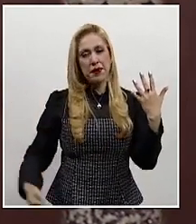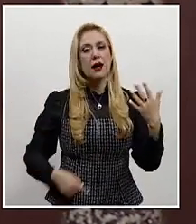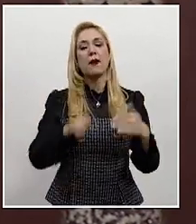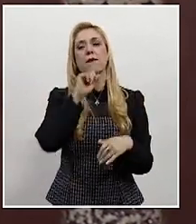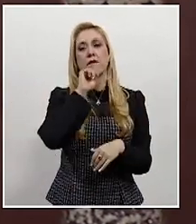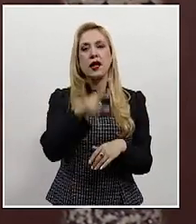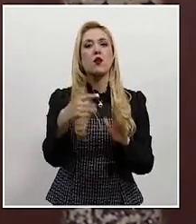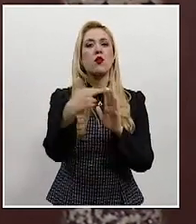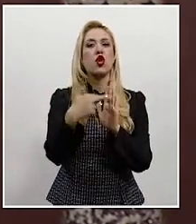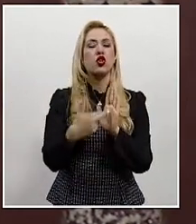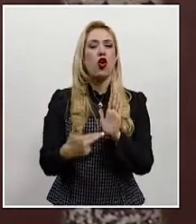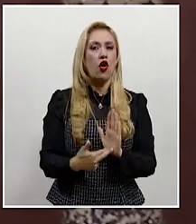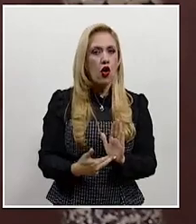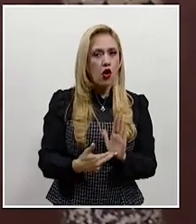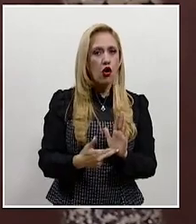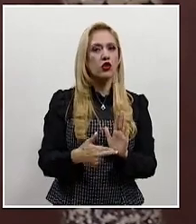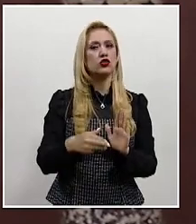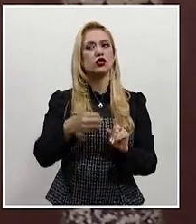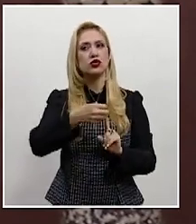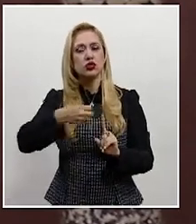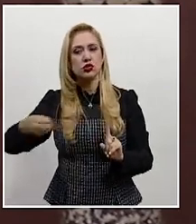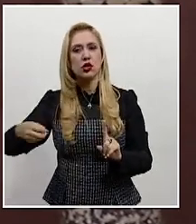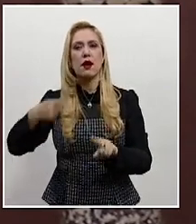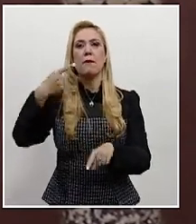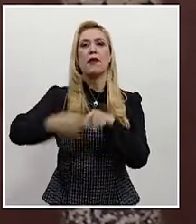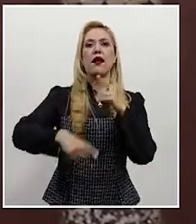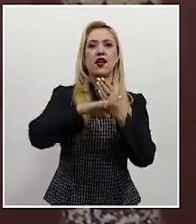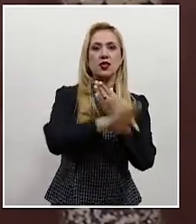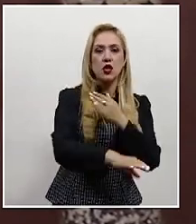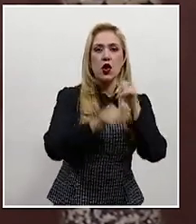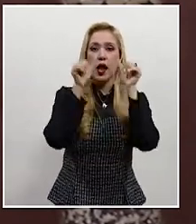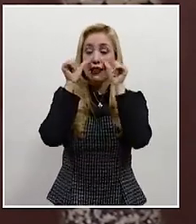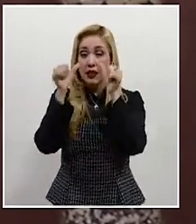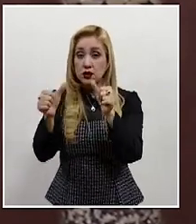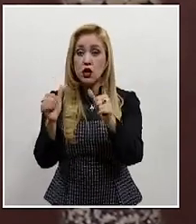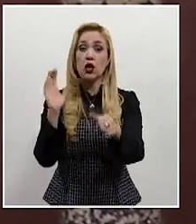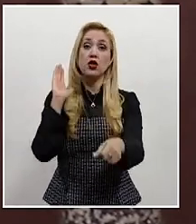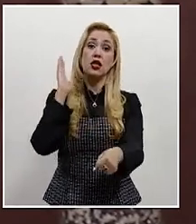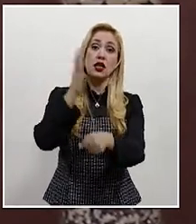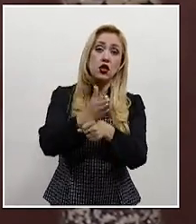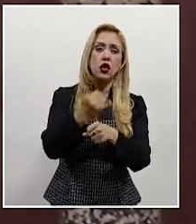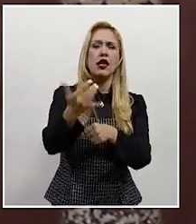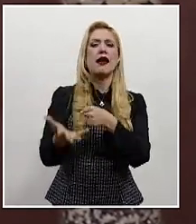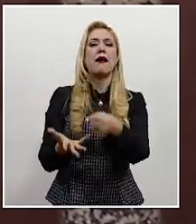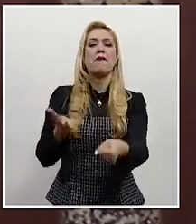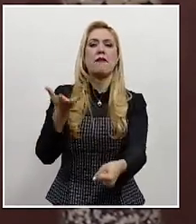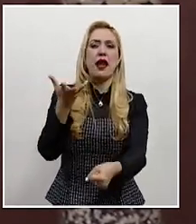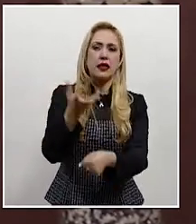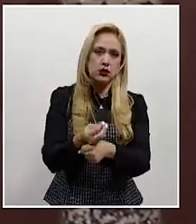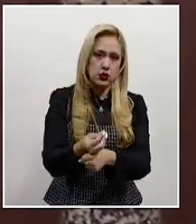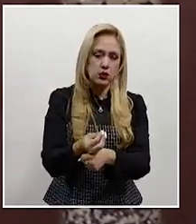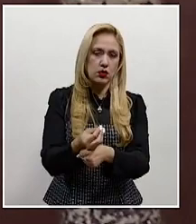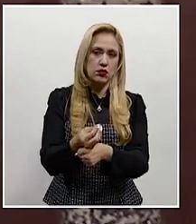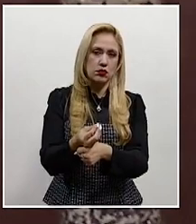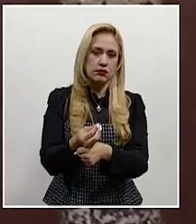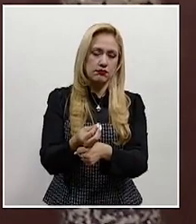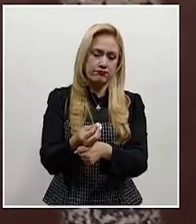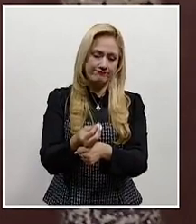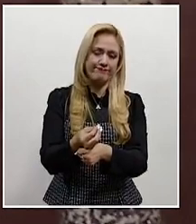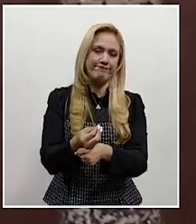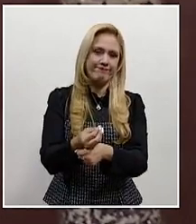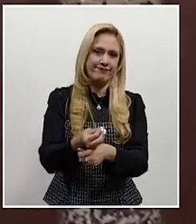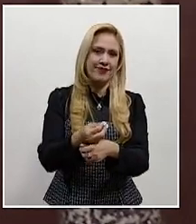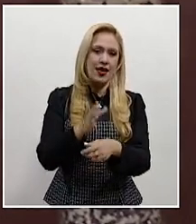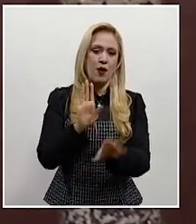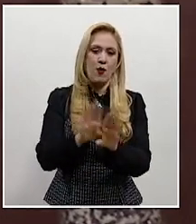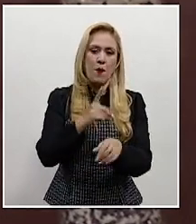los protocolos, medidas de prevención, atención, sanción y reparación, porque vienen además las siguientes